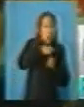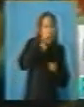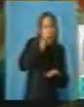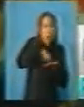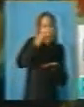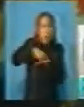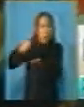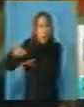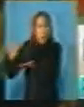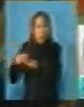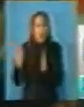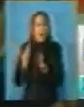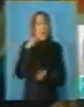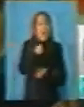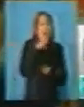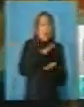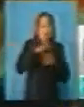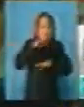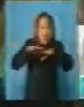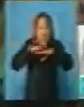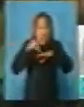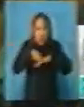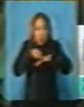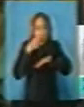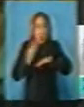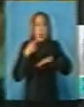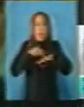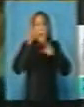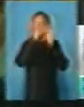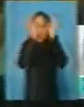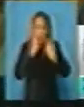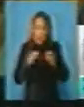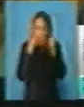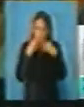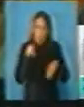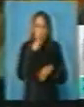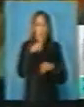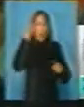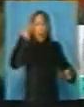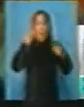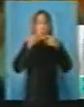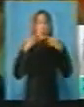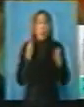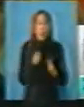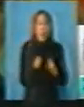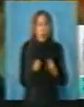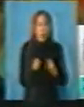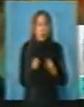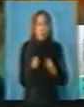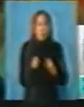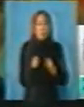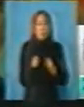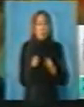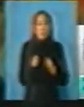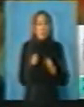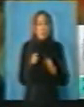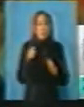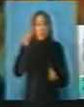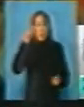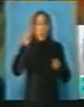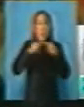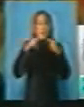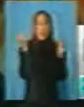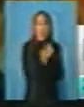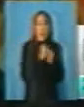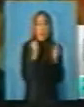etcétera, etcétera. En base a ello es que se remite este proyecto con el objeto de ya la autorización